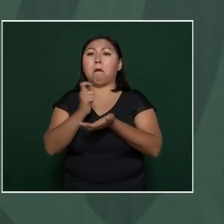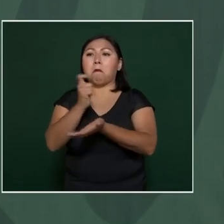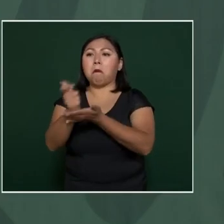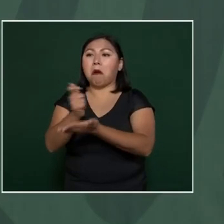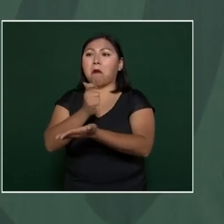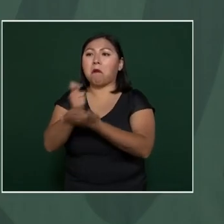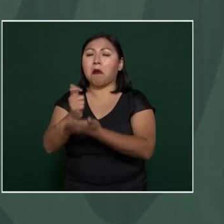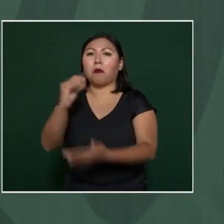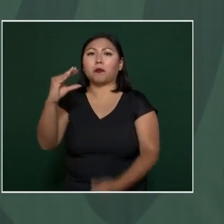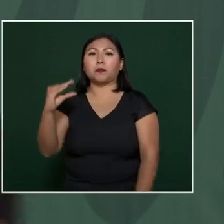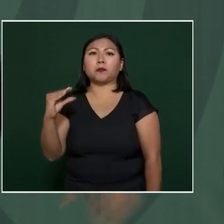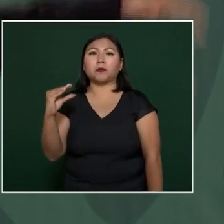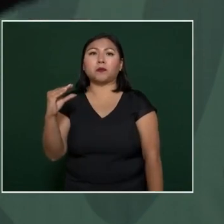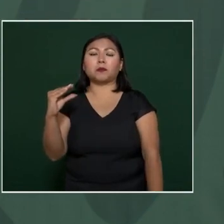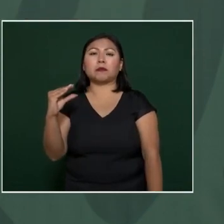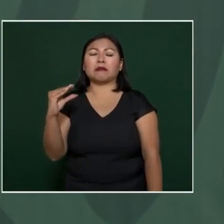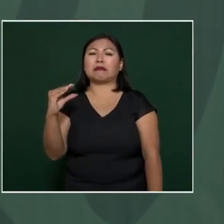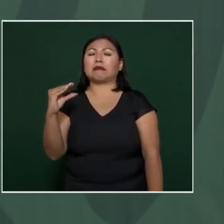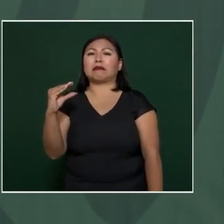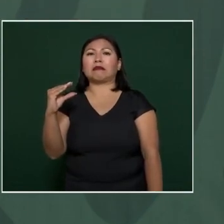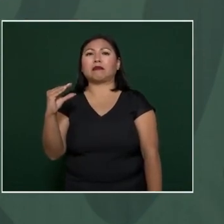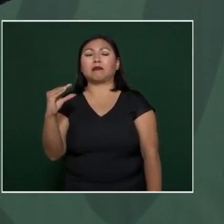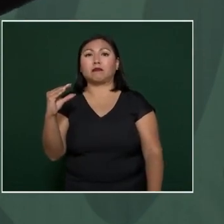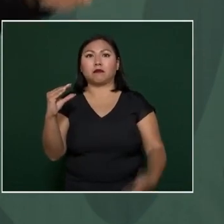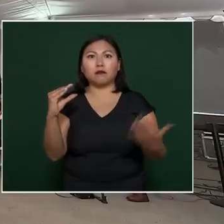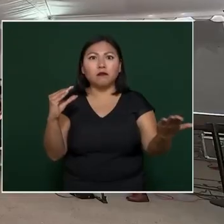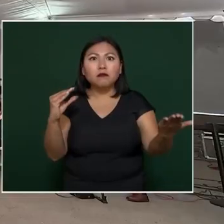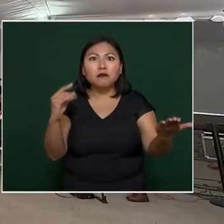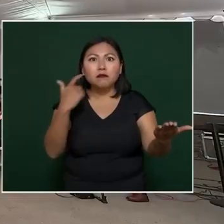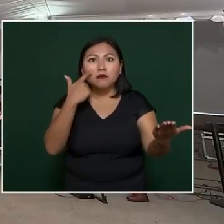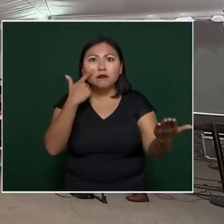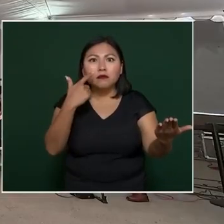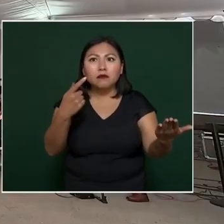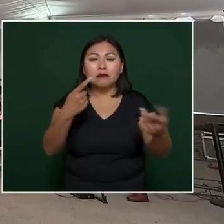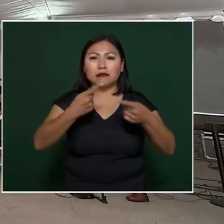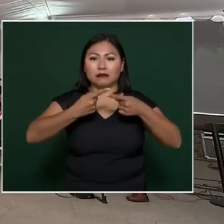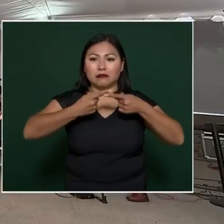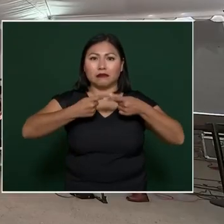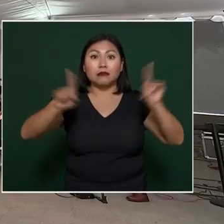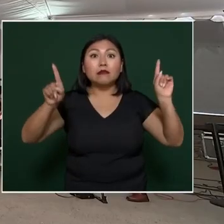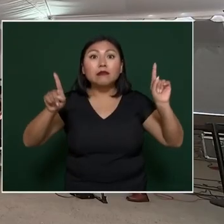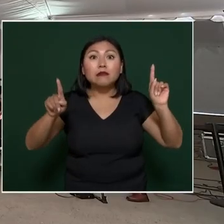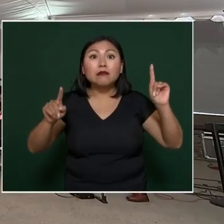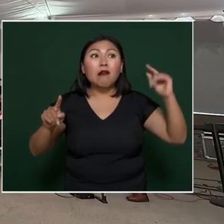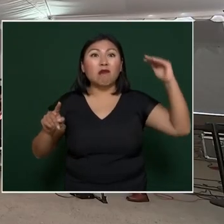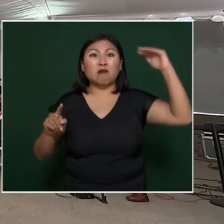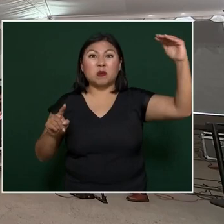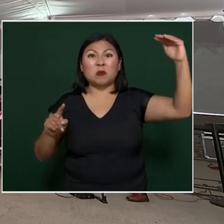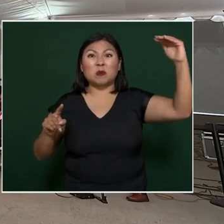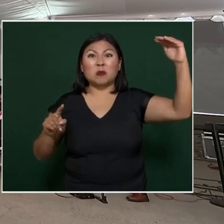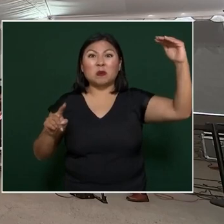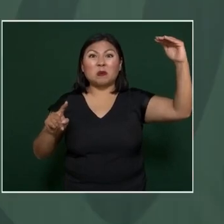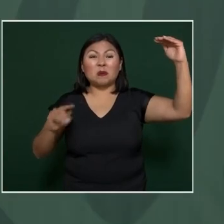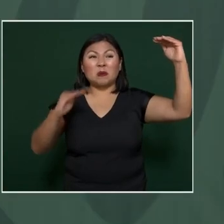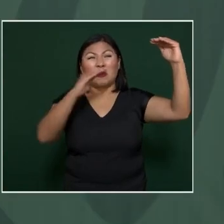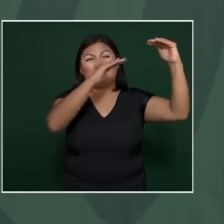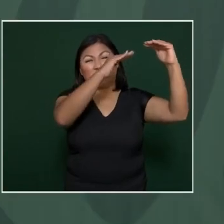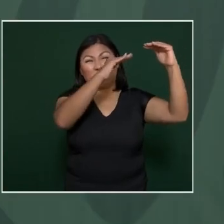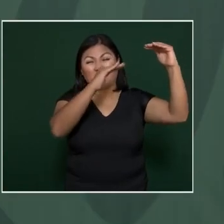kilos nada más para ver cuánto fue el deterioro del poder adquisitivo